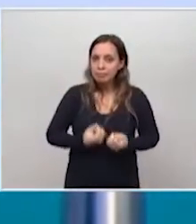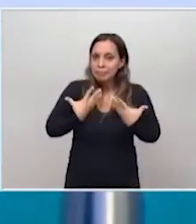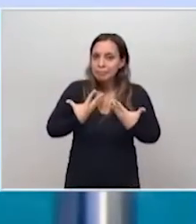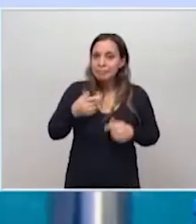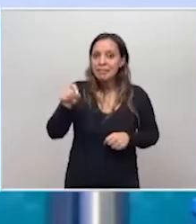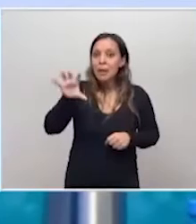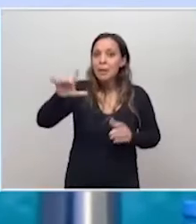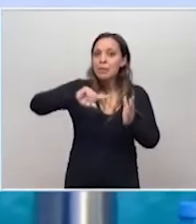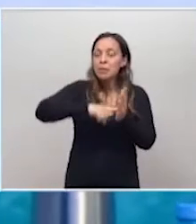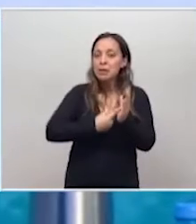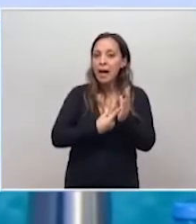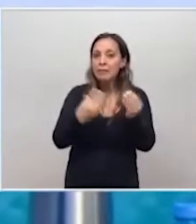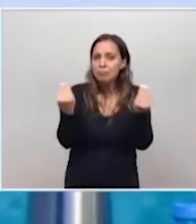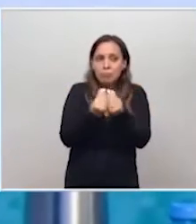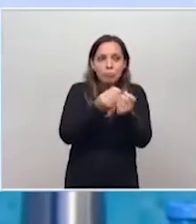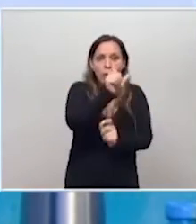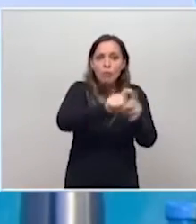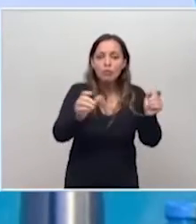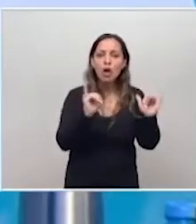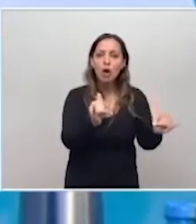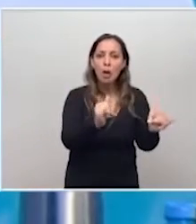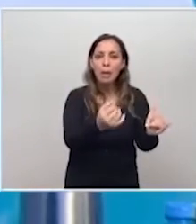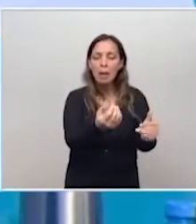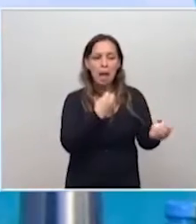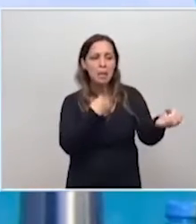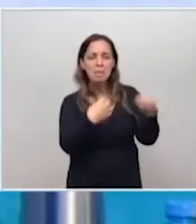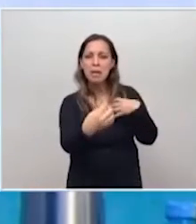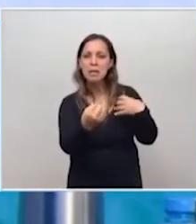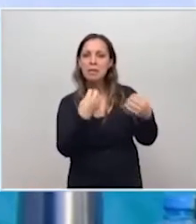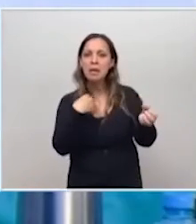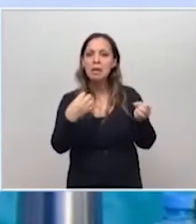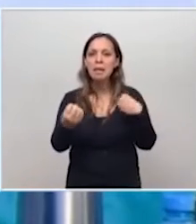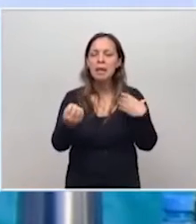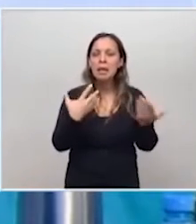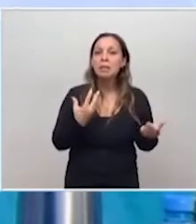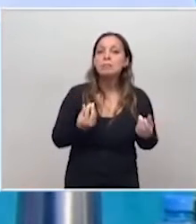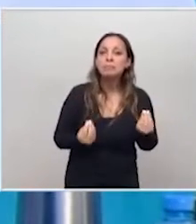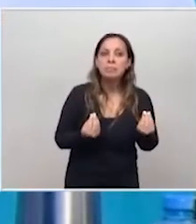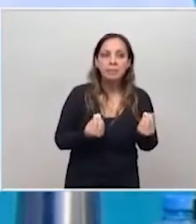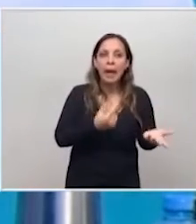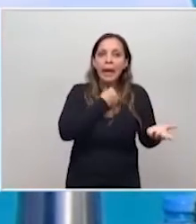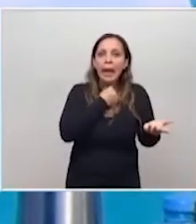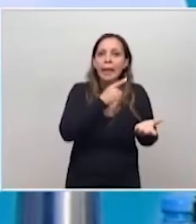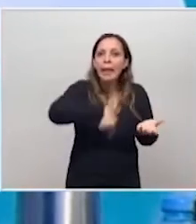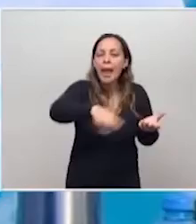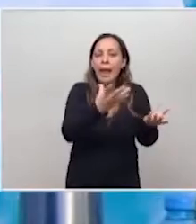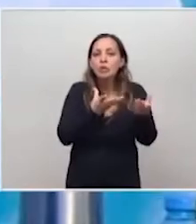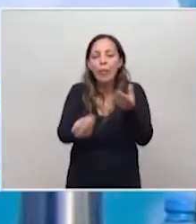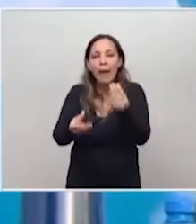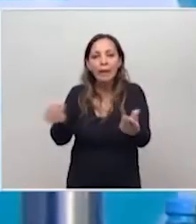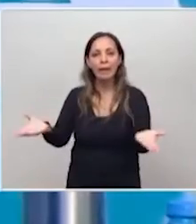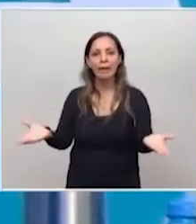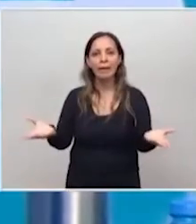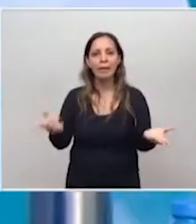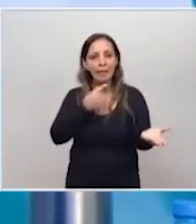de Buenos Aires, de muchísimas jóvenes, era la demanda, la necesidad de ayudar y de